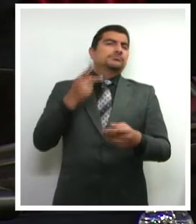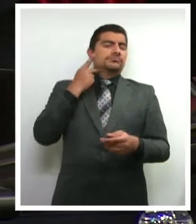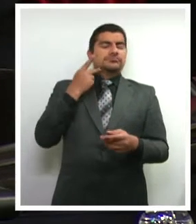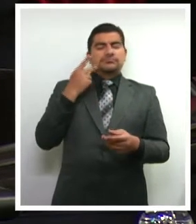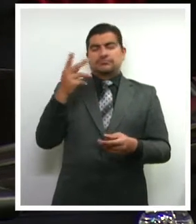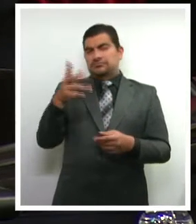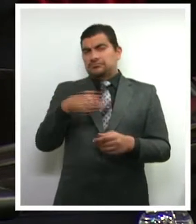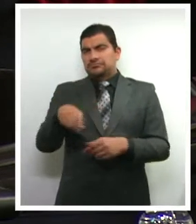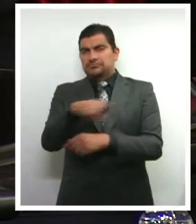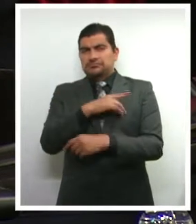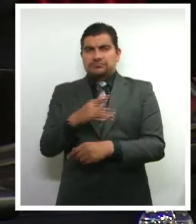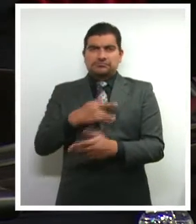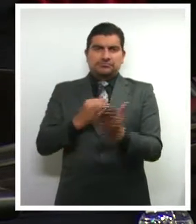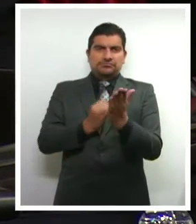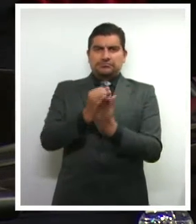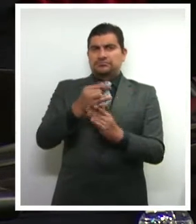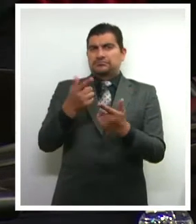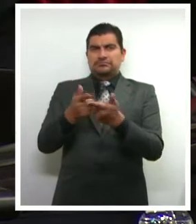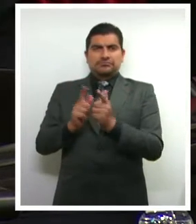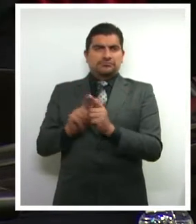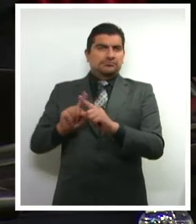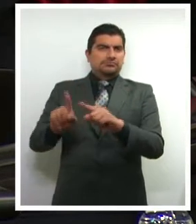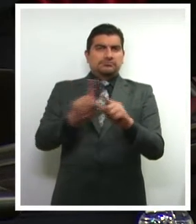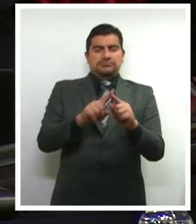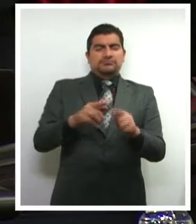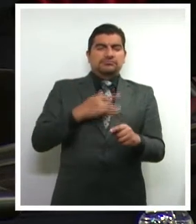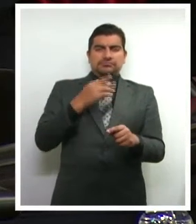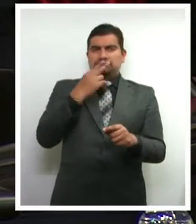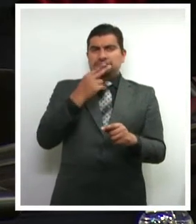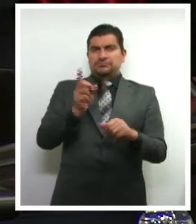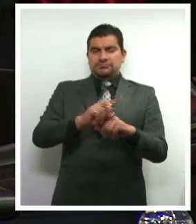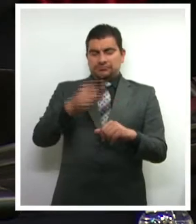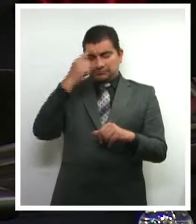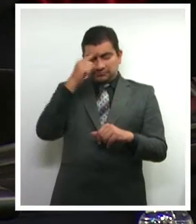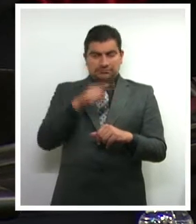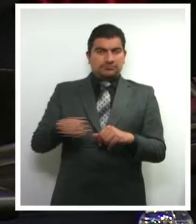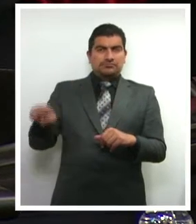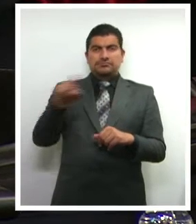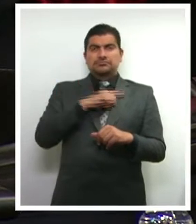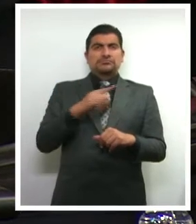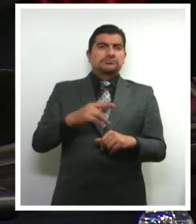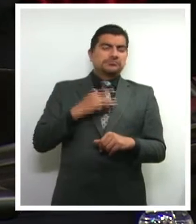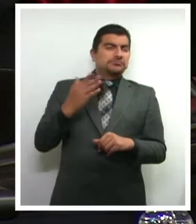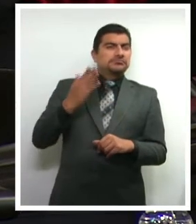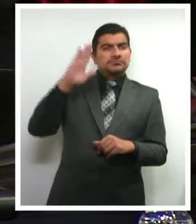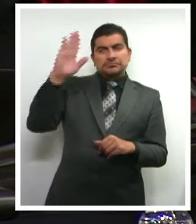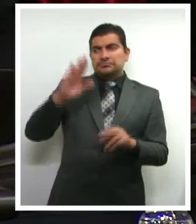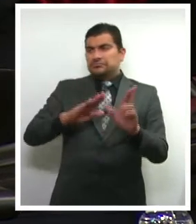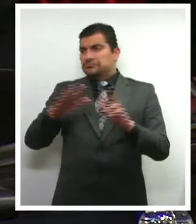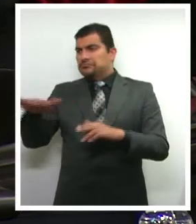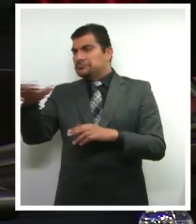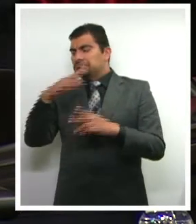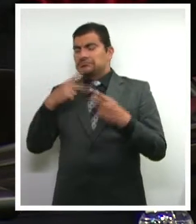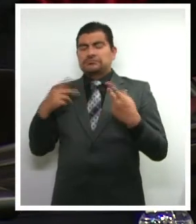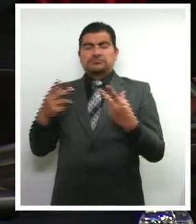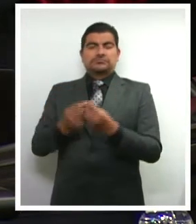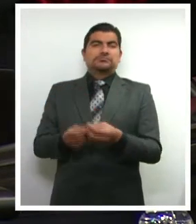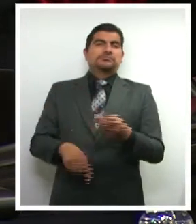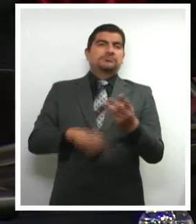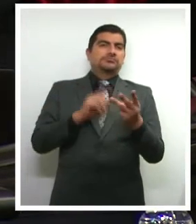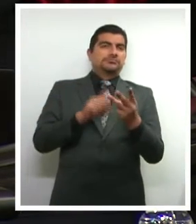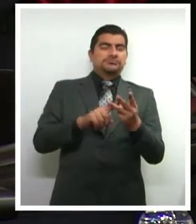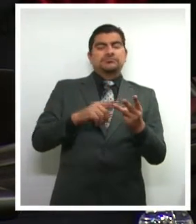toma de decisiones del establecimiento y uso de vías para solicitar la opinión pública.